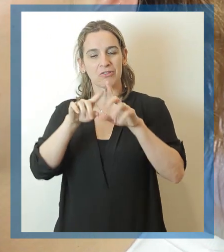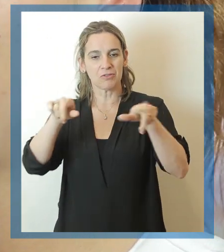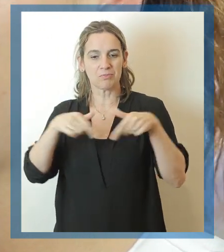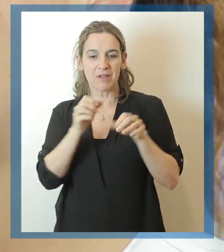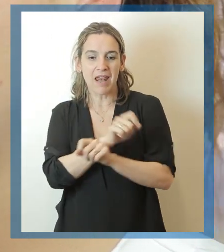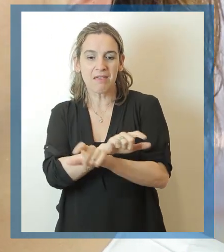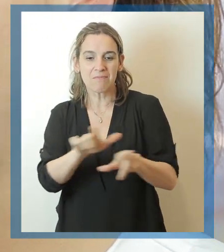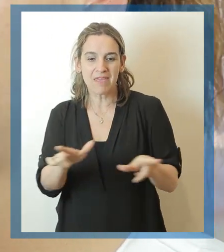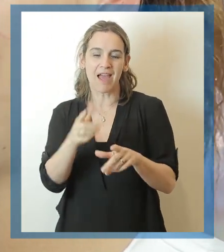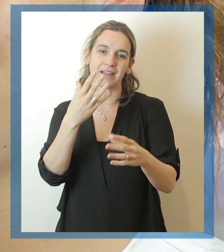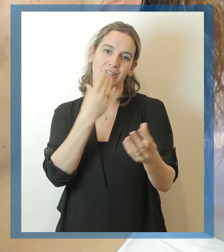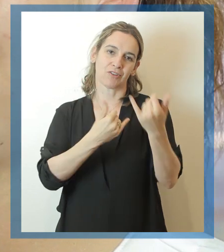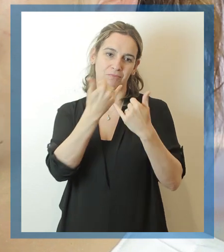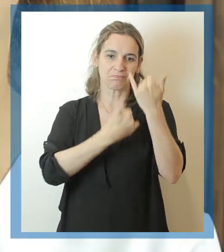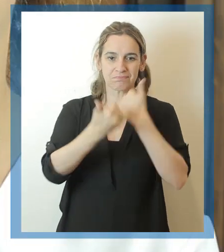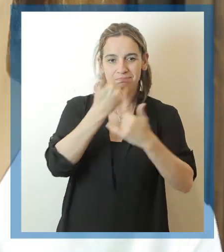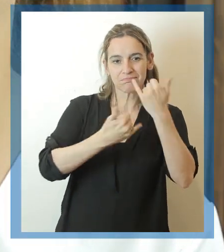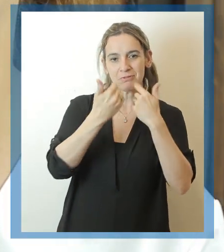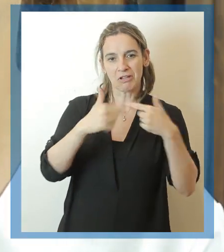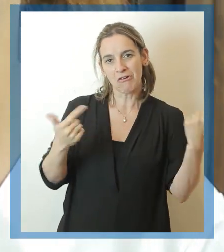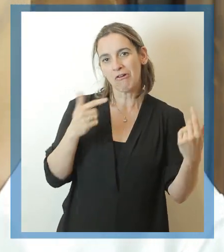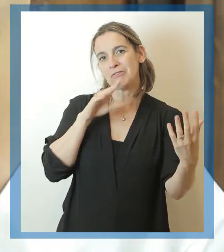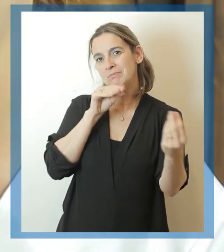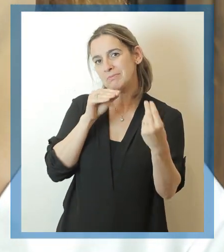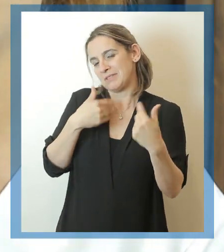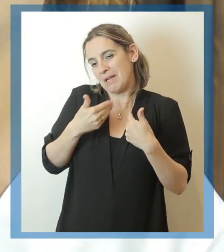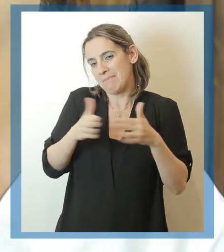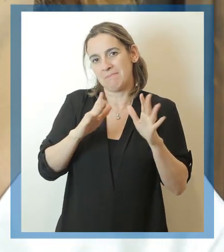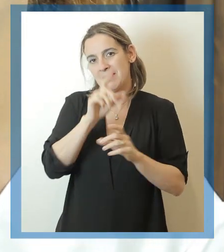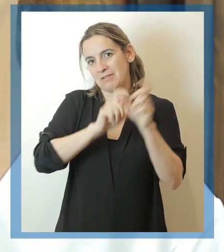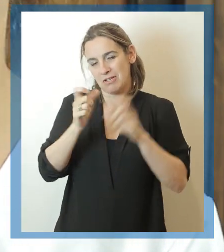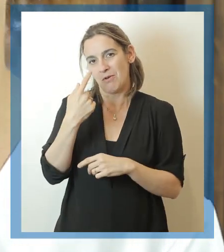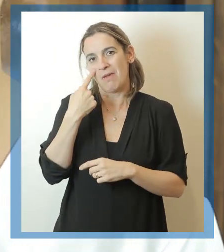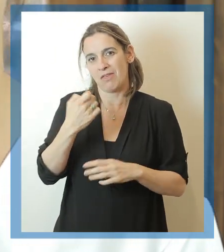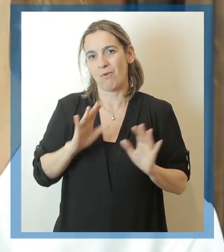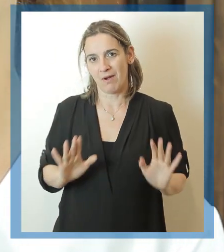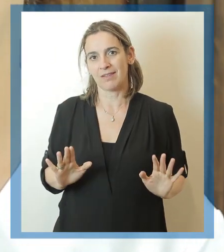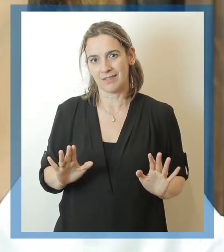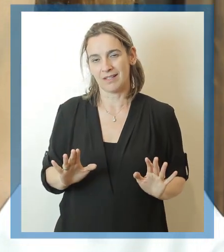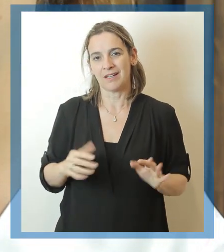limpiar y ellos me conversan y yo ahí ya converso con ellos y me di cuenta que